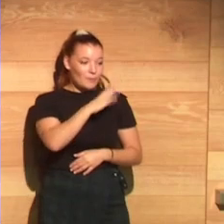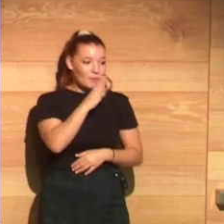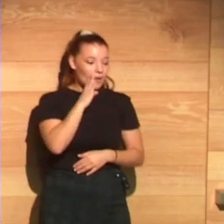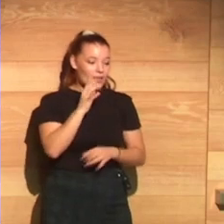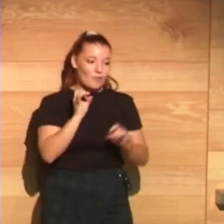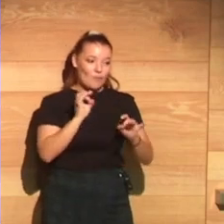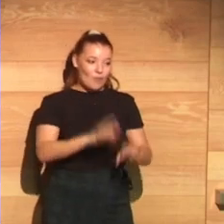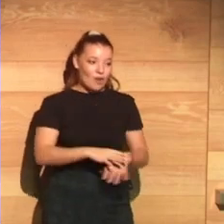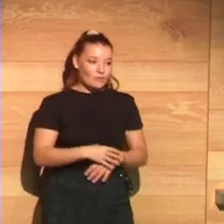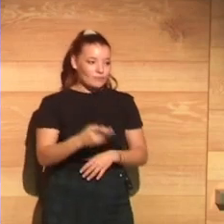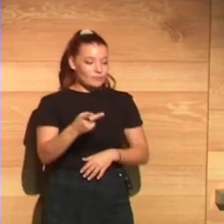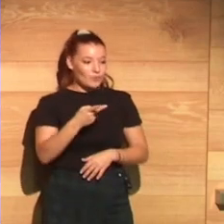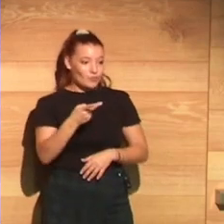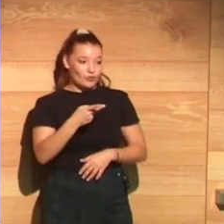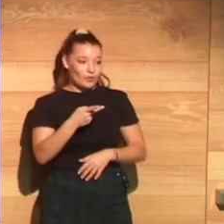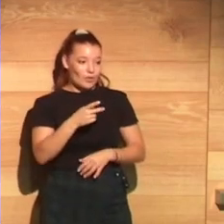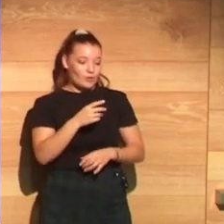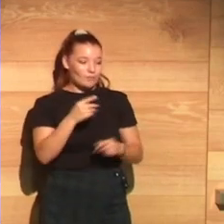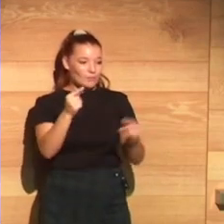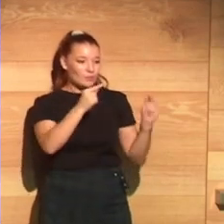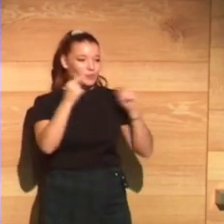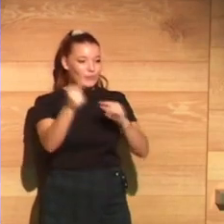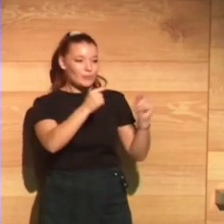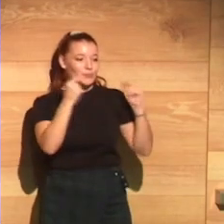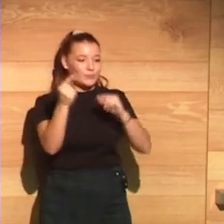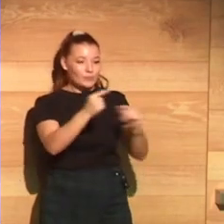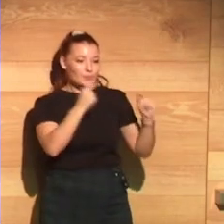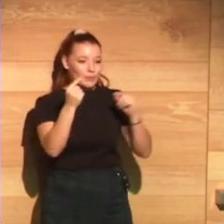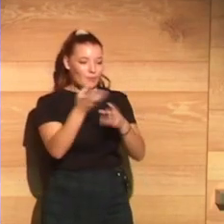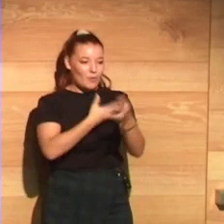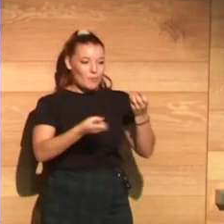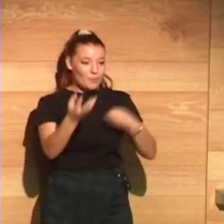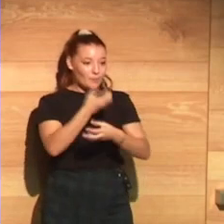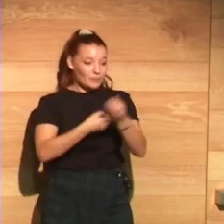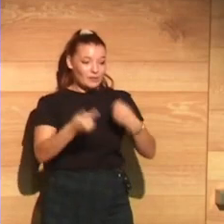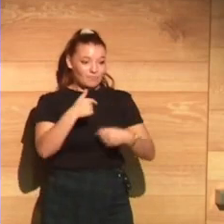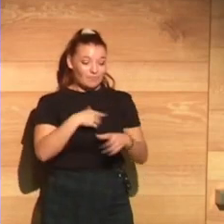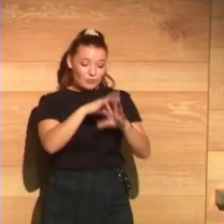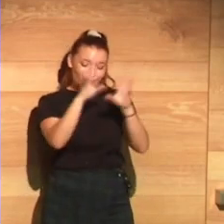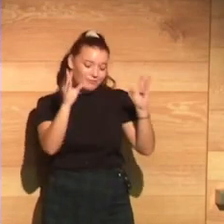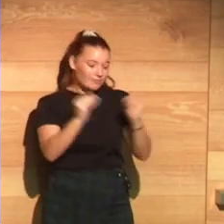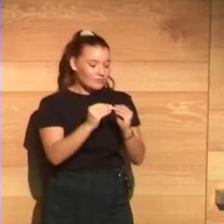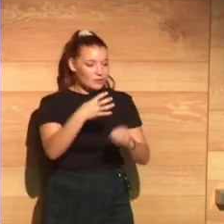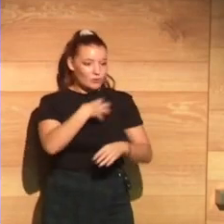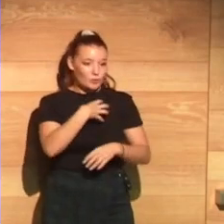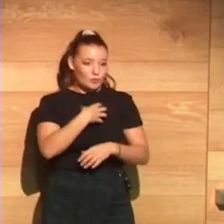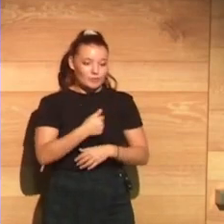Tengo un problema. Y luego me quejo con mi madre y soy igual que ella, que hablamos un montón, tío, tremendo.